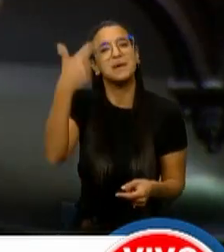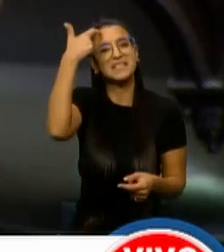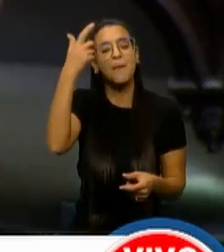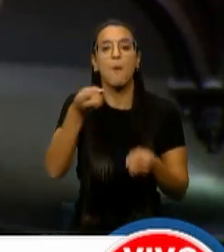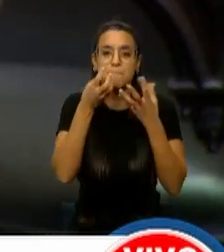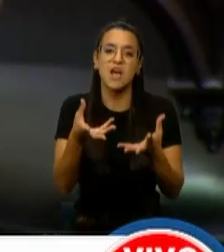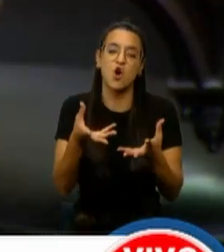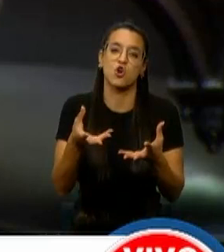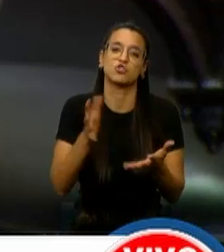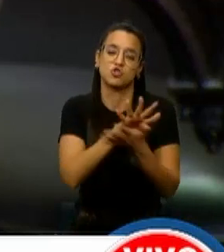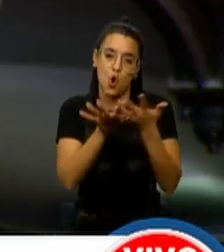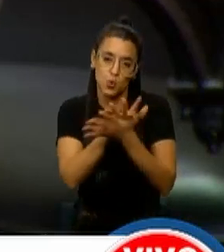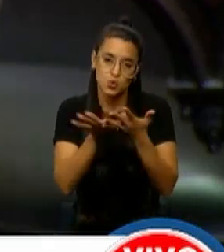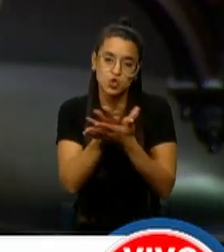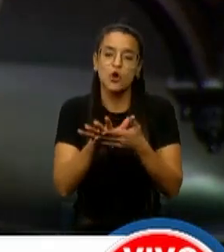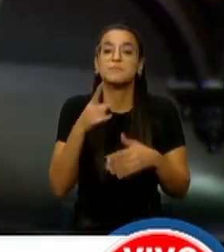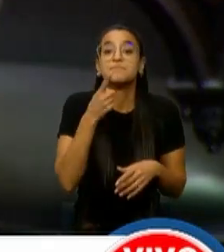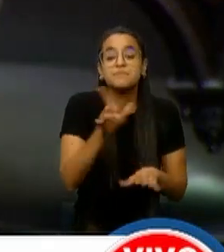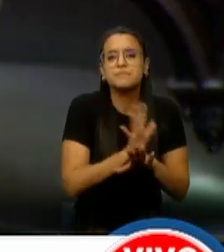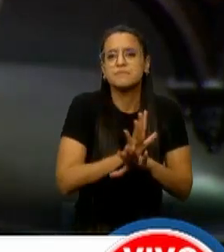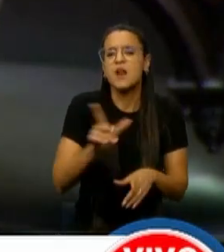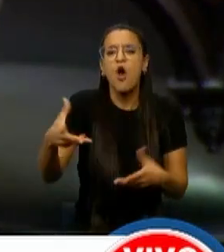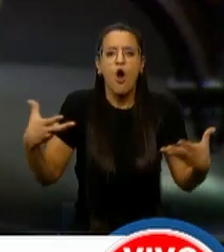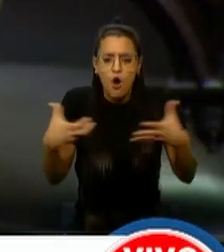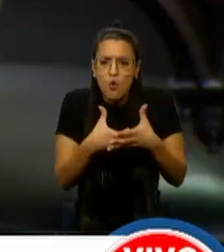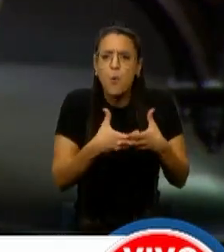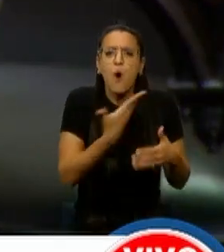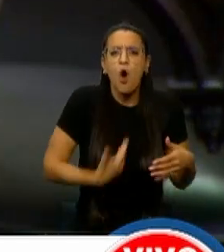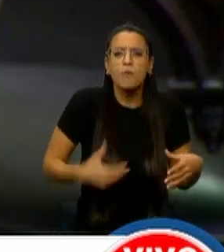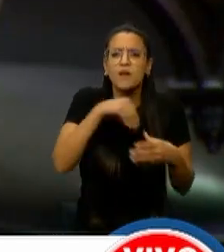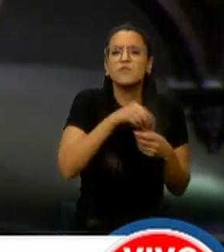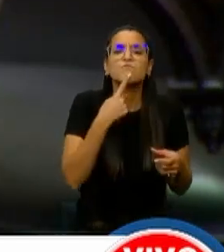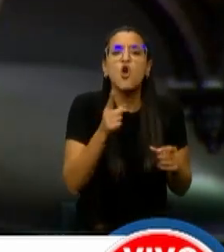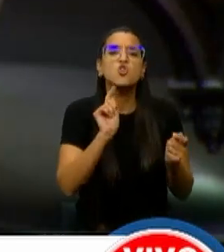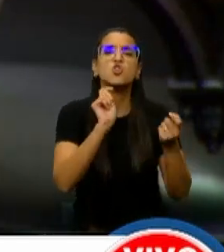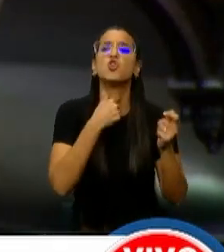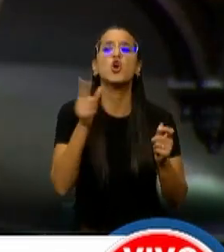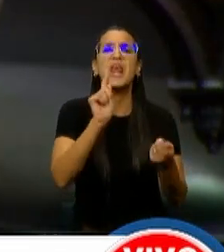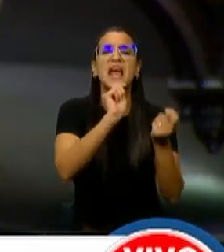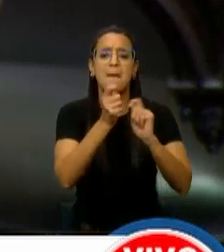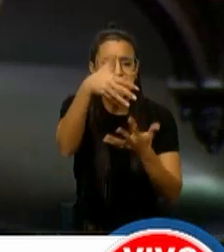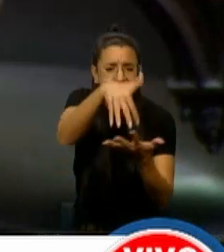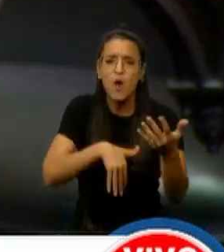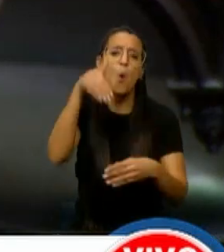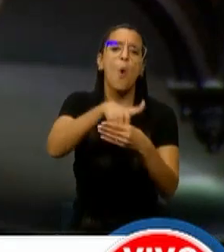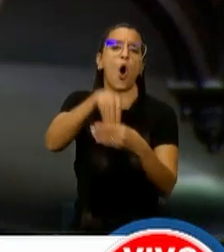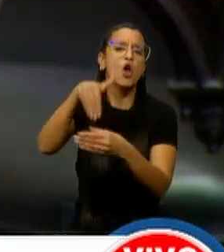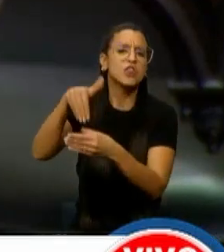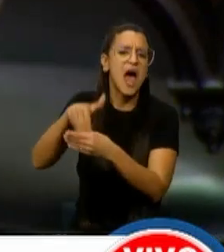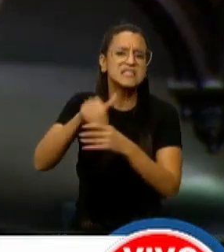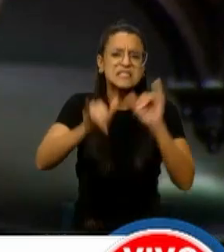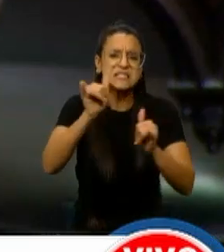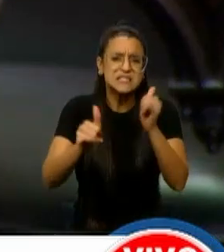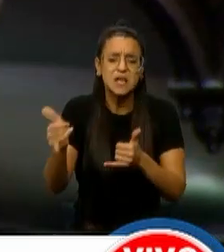mejor solución legislativa. La obstinación del oficialismo de no querer tocar una coma de lo que vino del Senado, de votar a libro